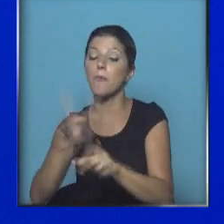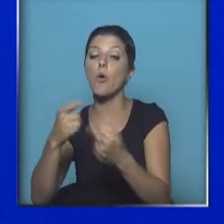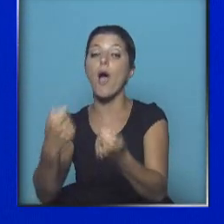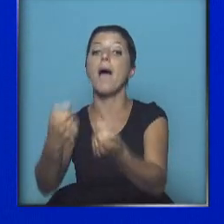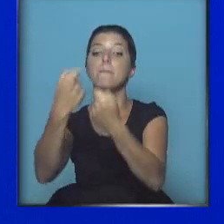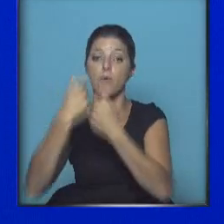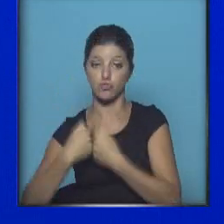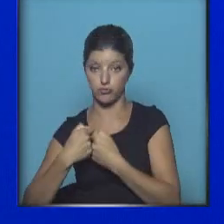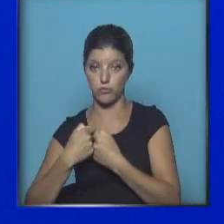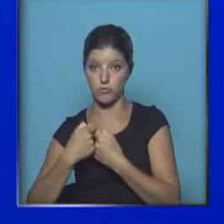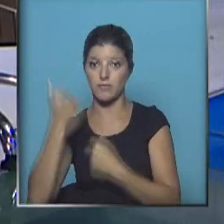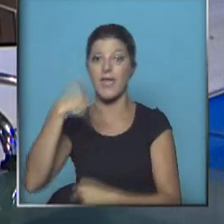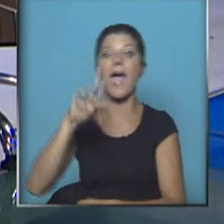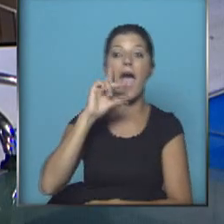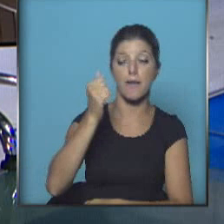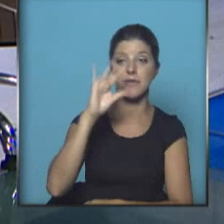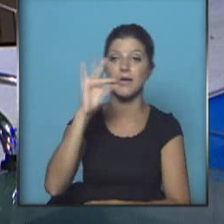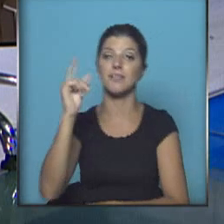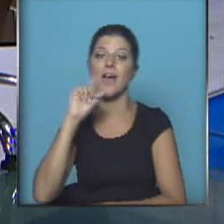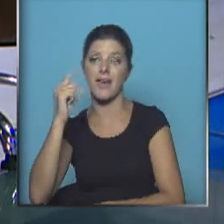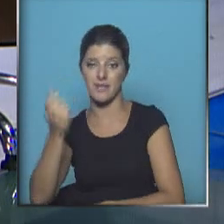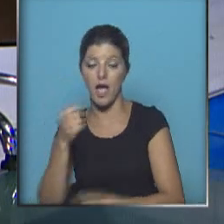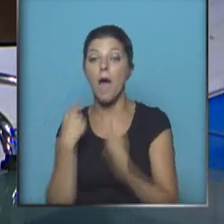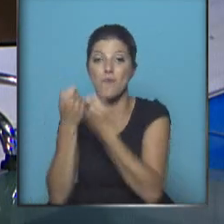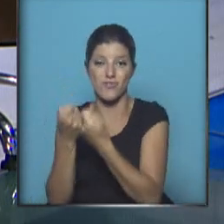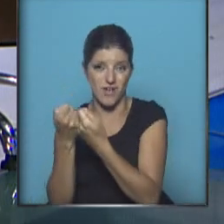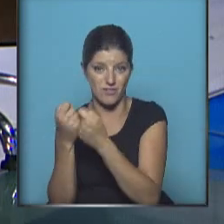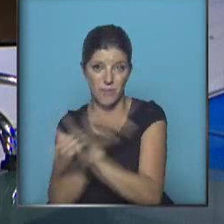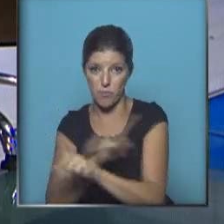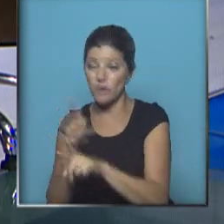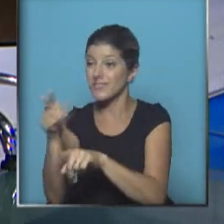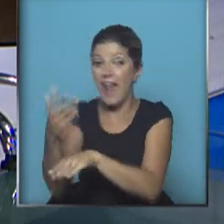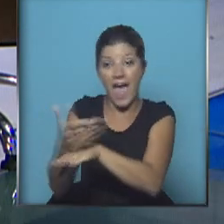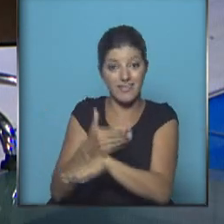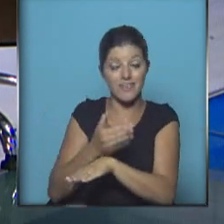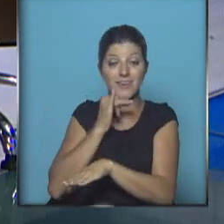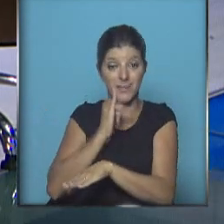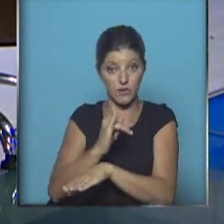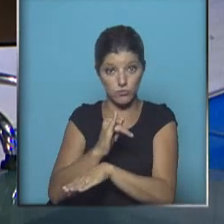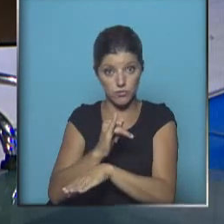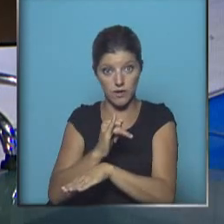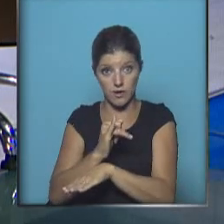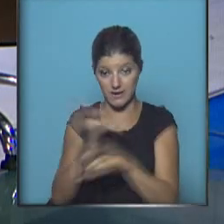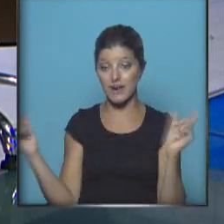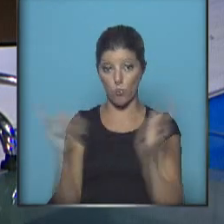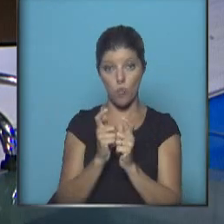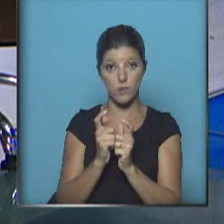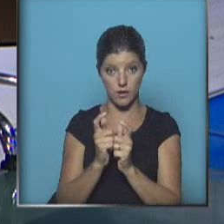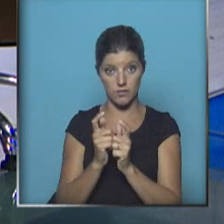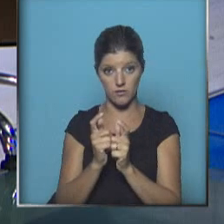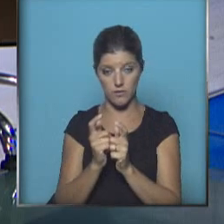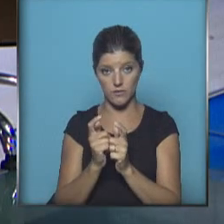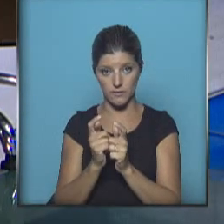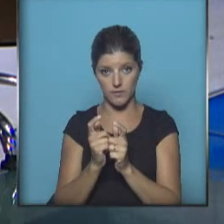dirigencia de la AMI de la DAIA. Si él, antes de presentar la denuncia, se reunió, visitó a